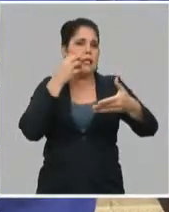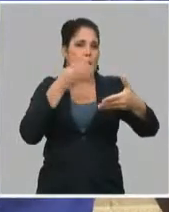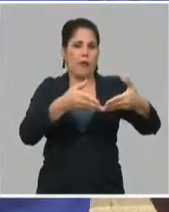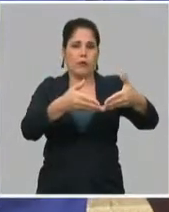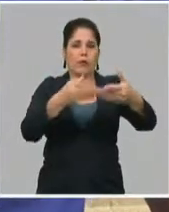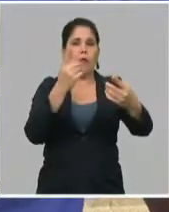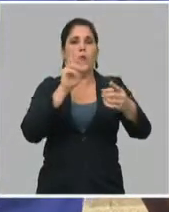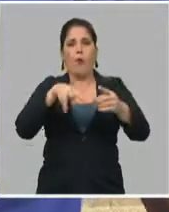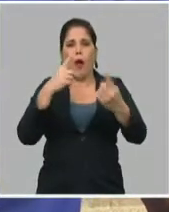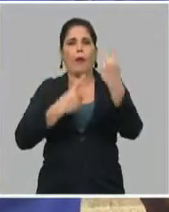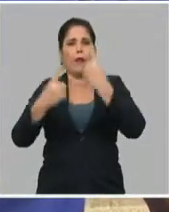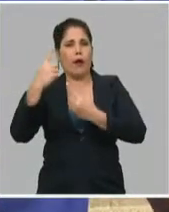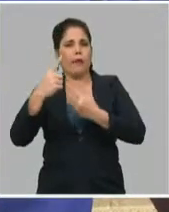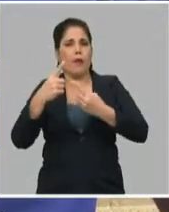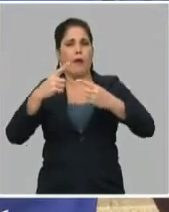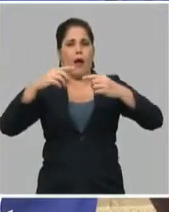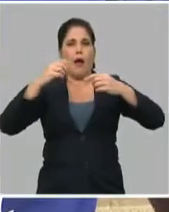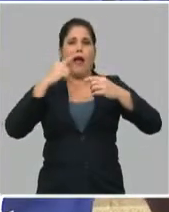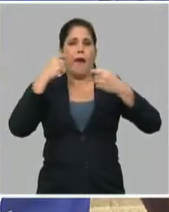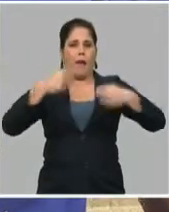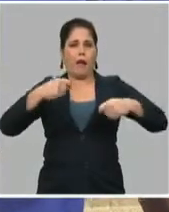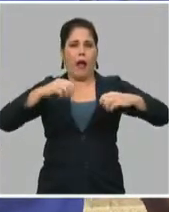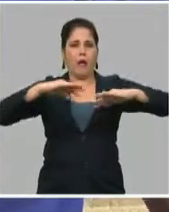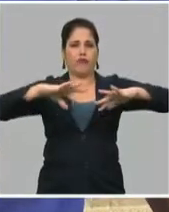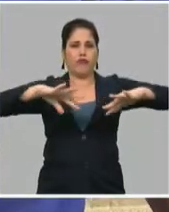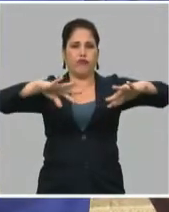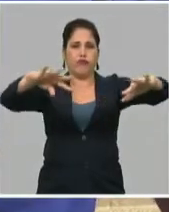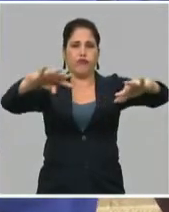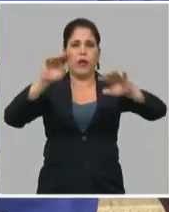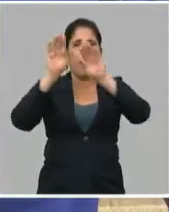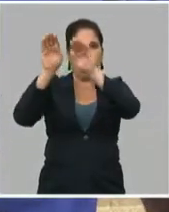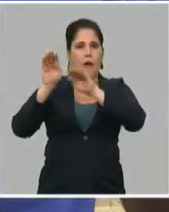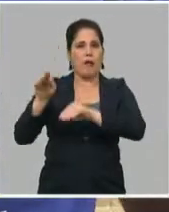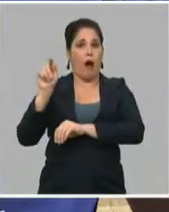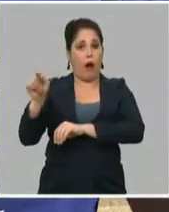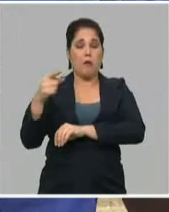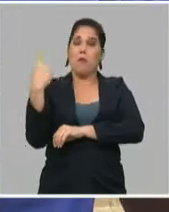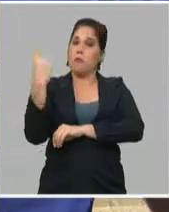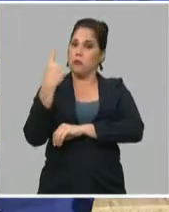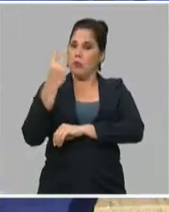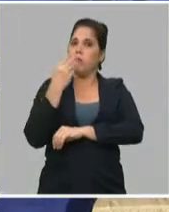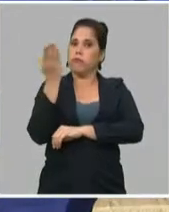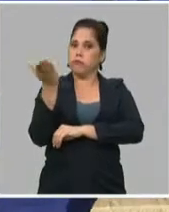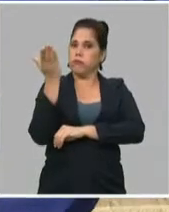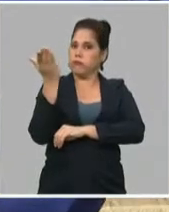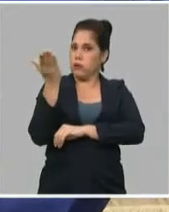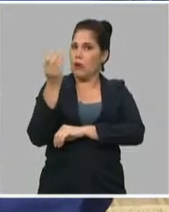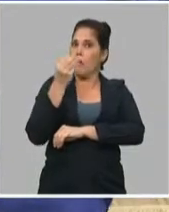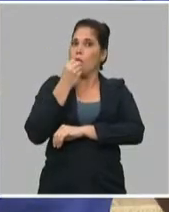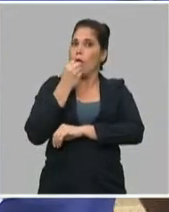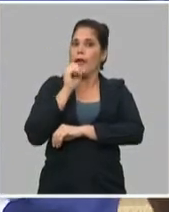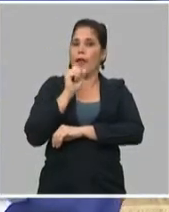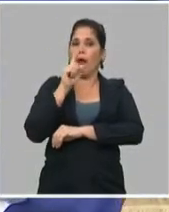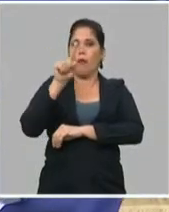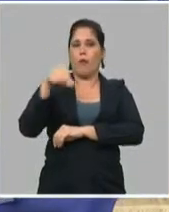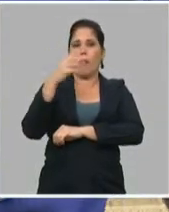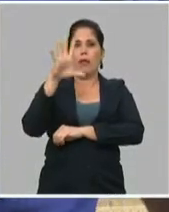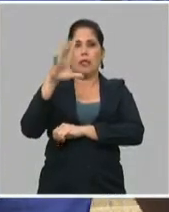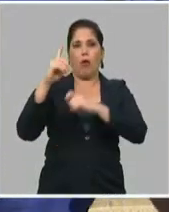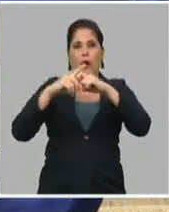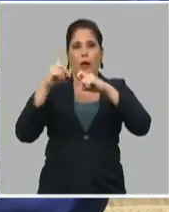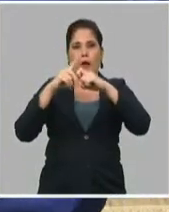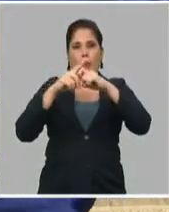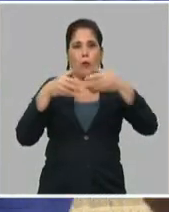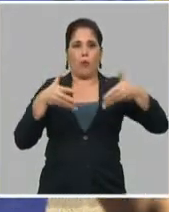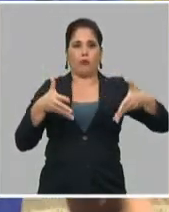también alternativas a nivel de país, de mallas que existían en inventarios, almacenes del país, y esto nos dio la posibilidad que cerramos con 1,5 kilómetros